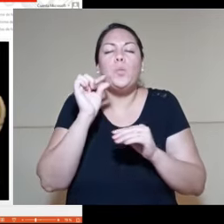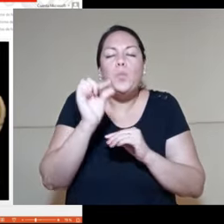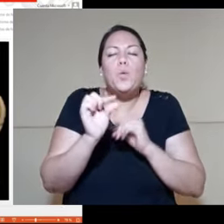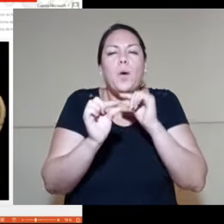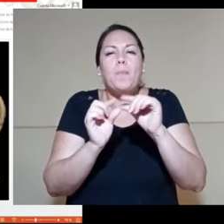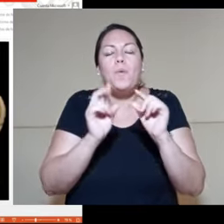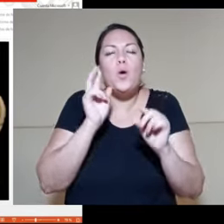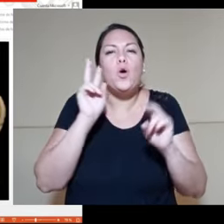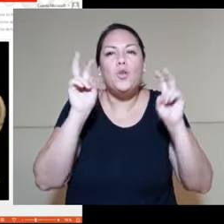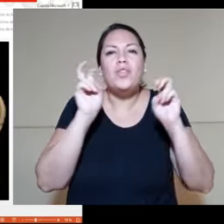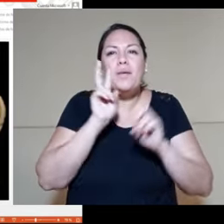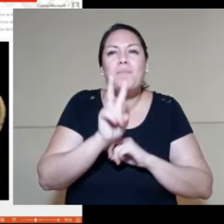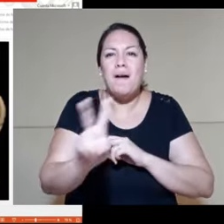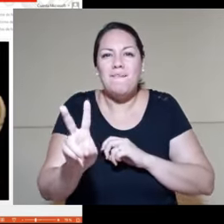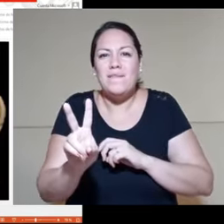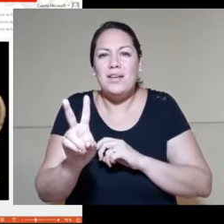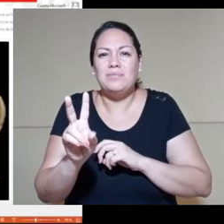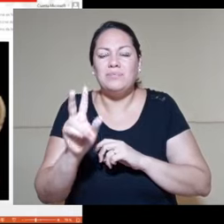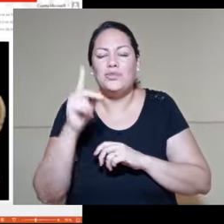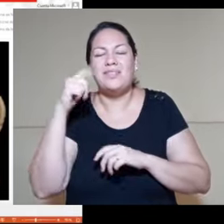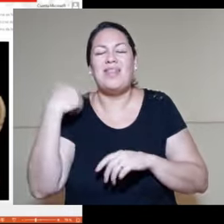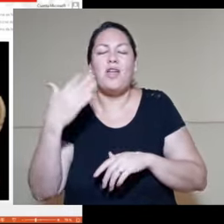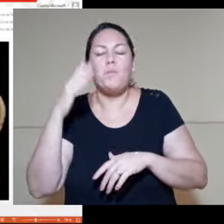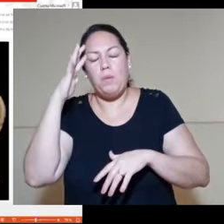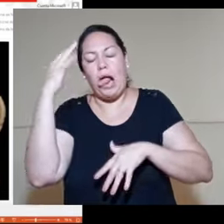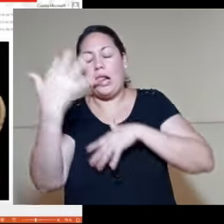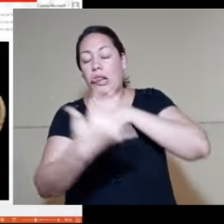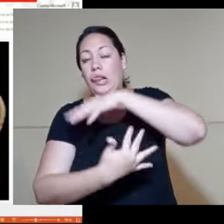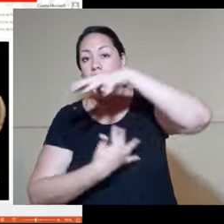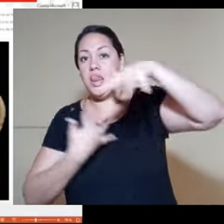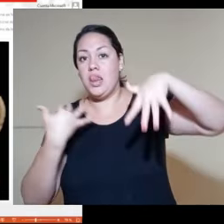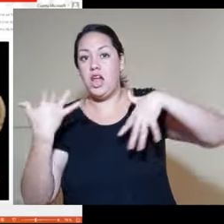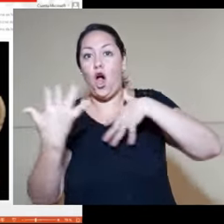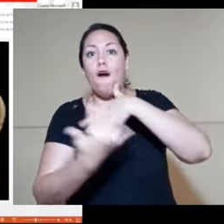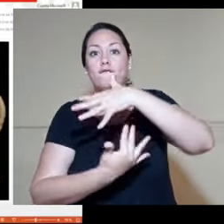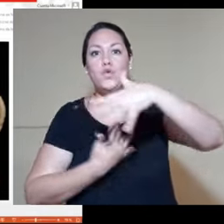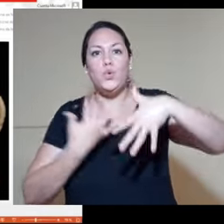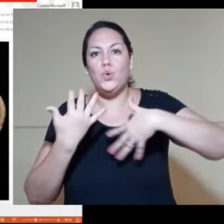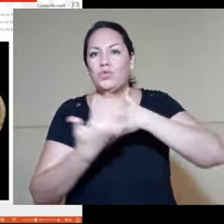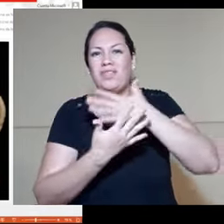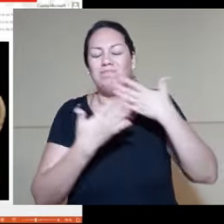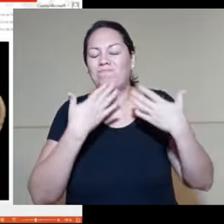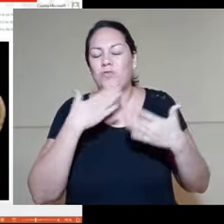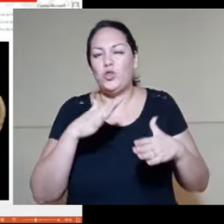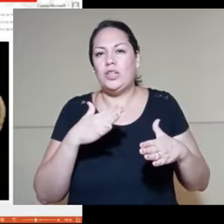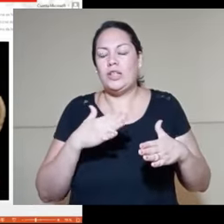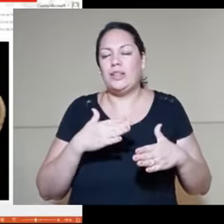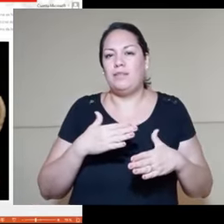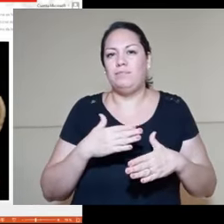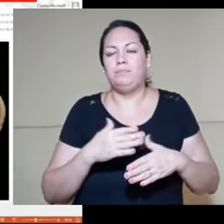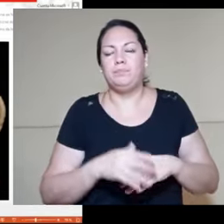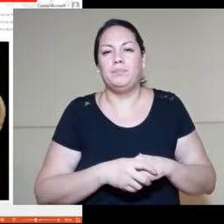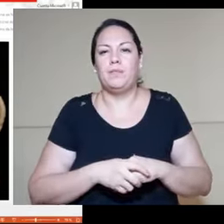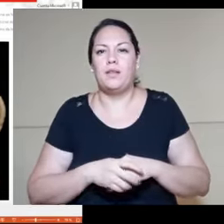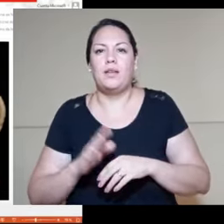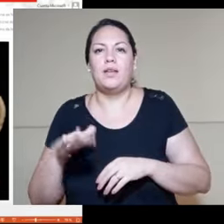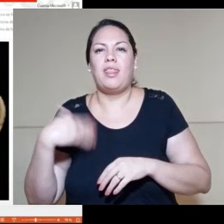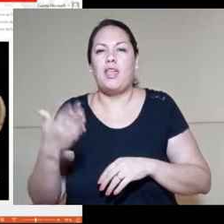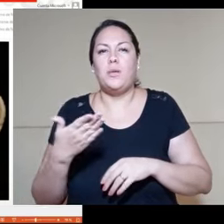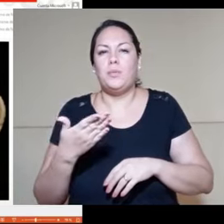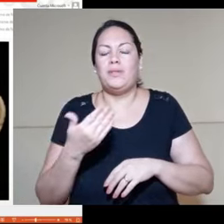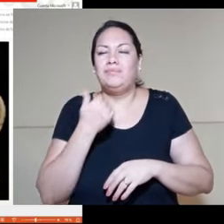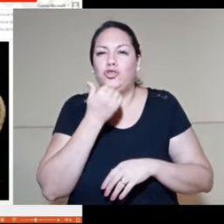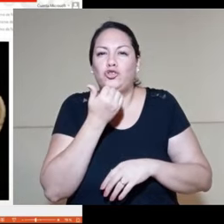Vayan viendo a medida que vamos avanzando. No vean otros temas que no hemos visto porque si no se van a confundir y se van a llenar de información y no